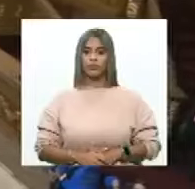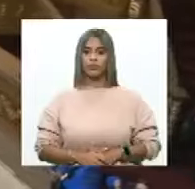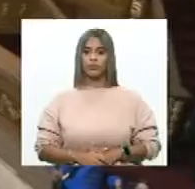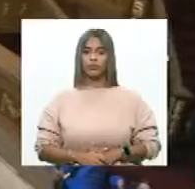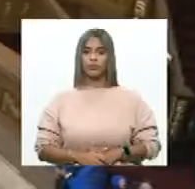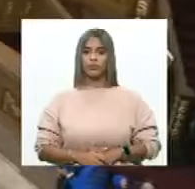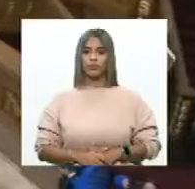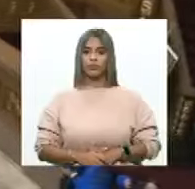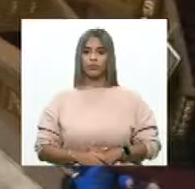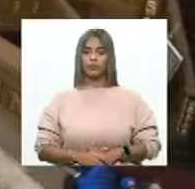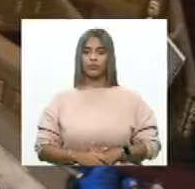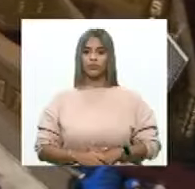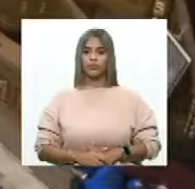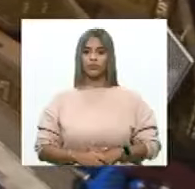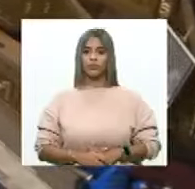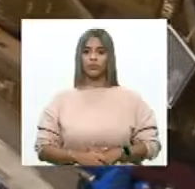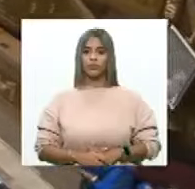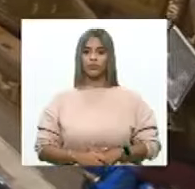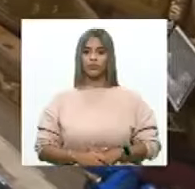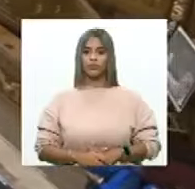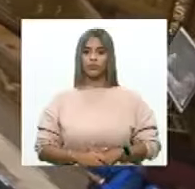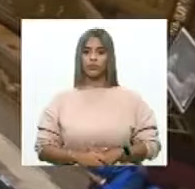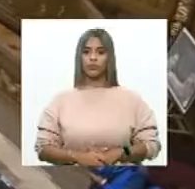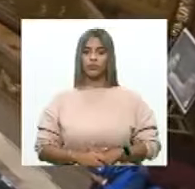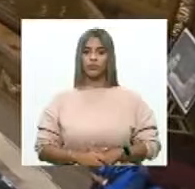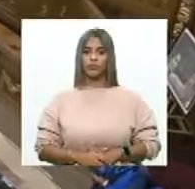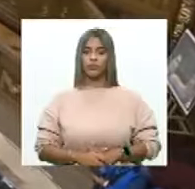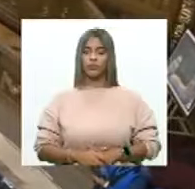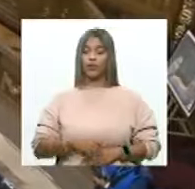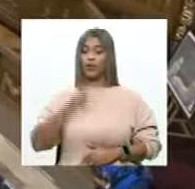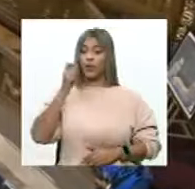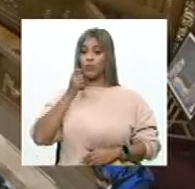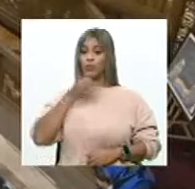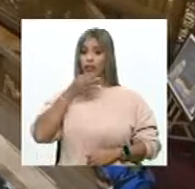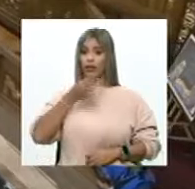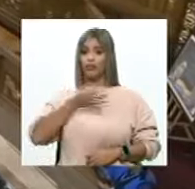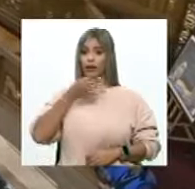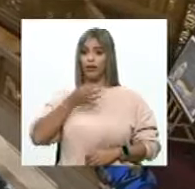Orden, diputados y diputadas, orden. Adelante, diputado Campos.